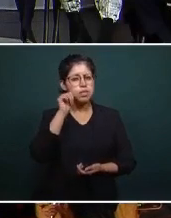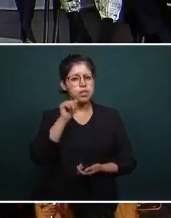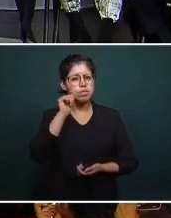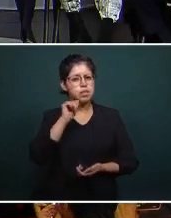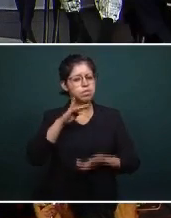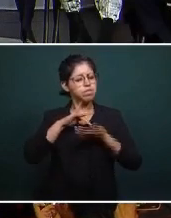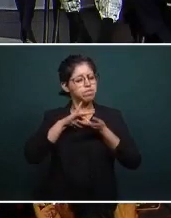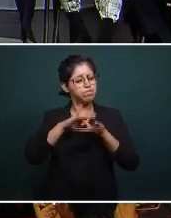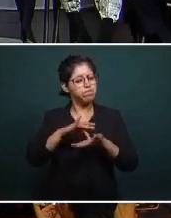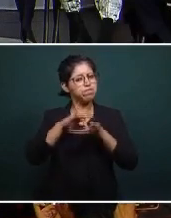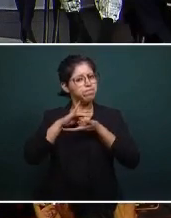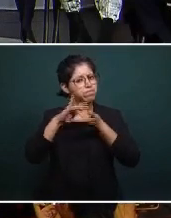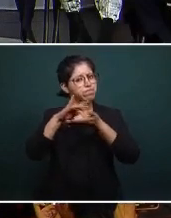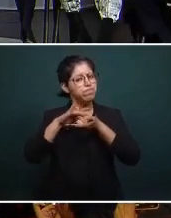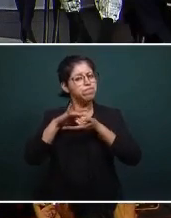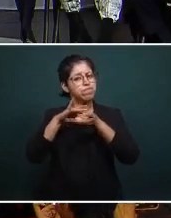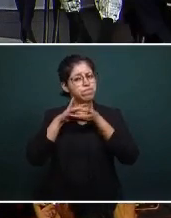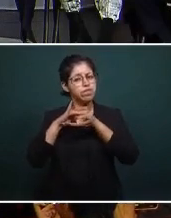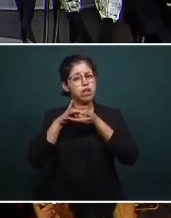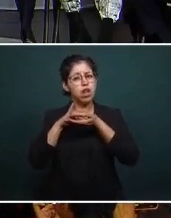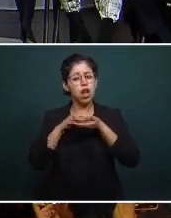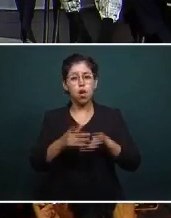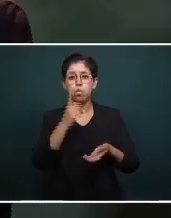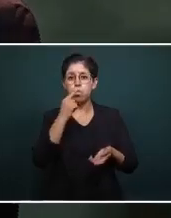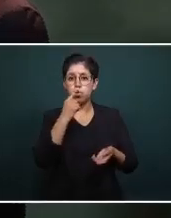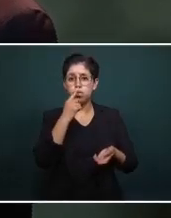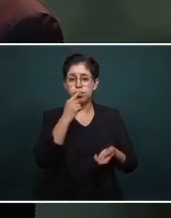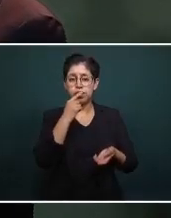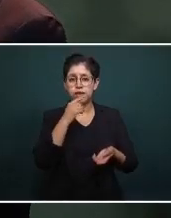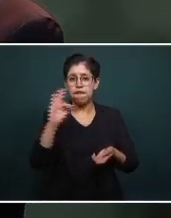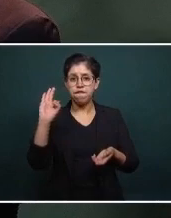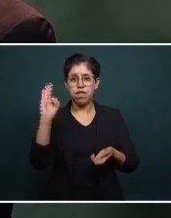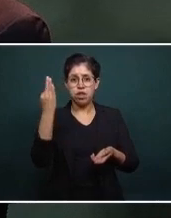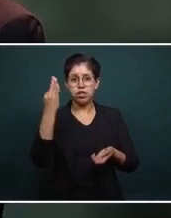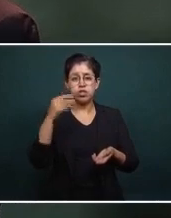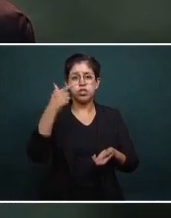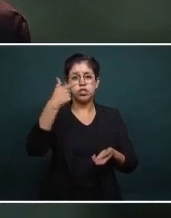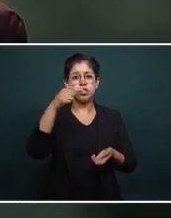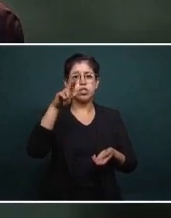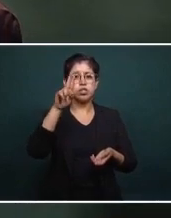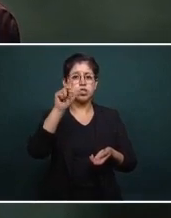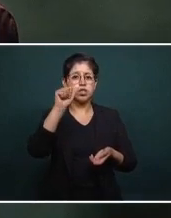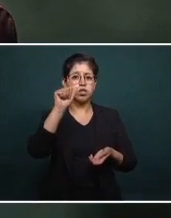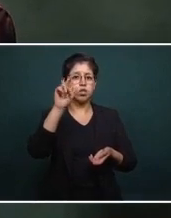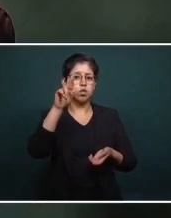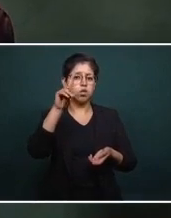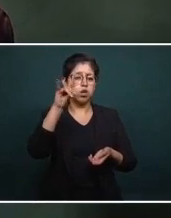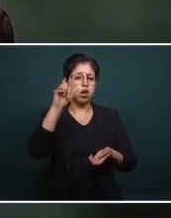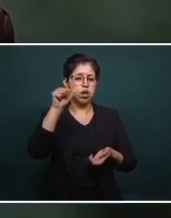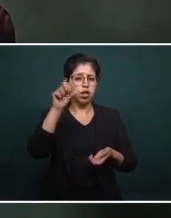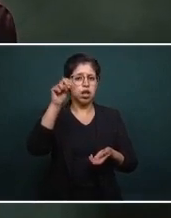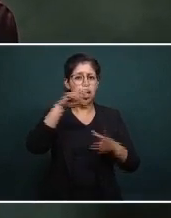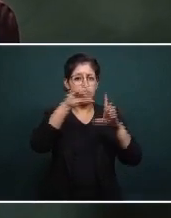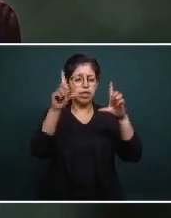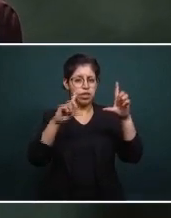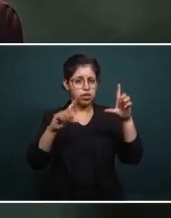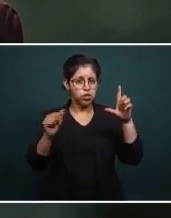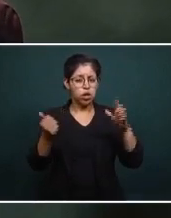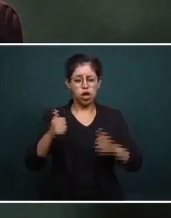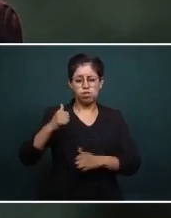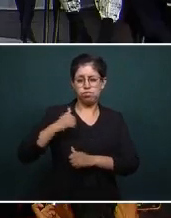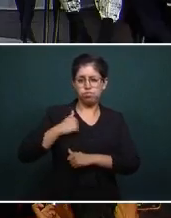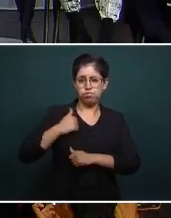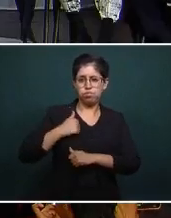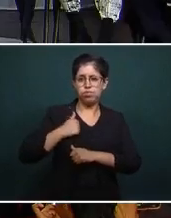fuerzas federales en el estado con la presencia de la Guardia Nacional y, por supuesto, del Ejército y de la Marina, en donde